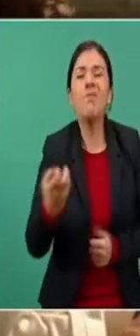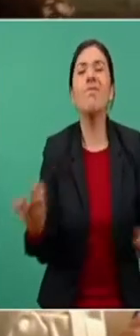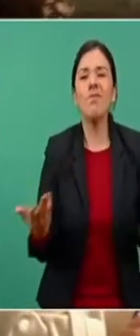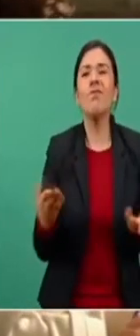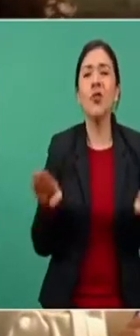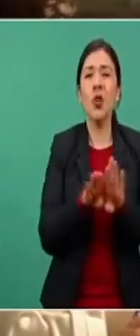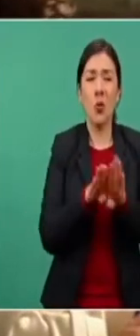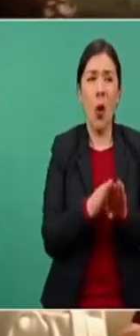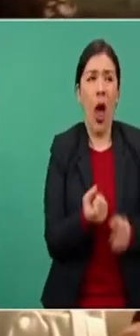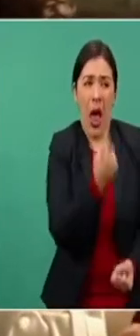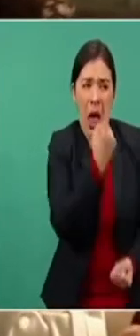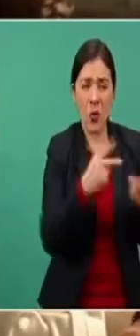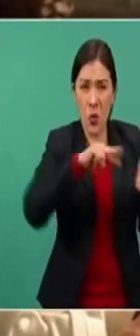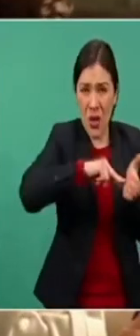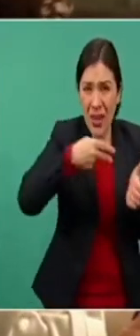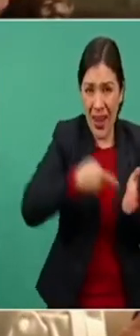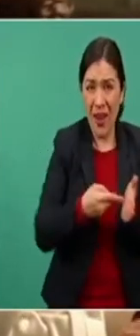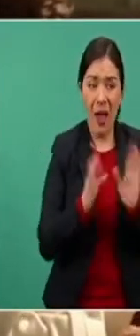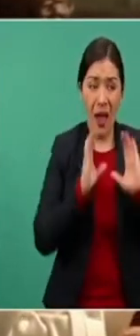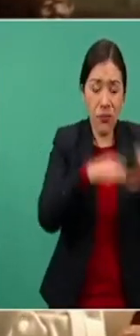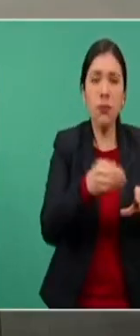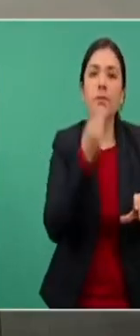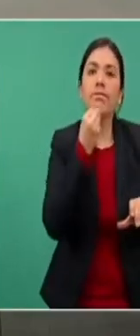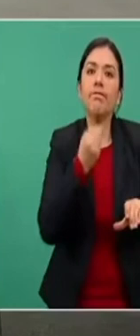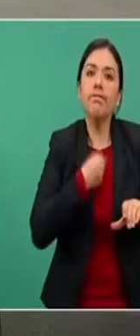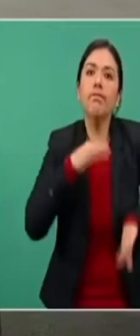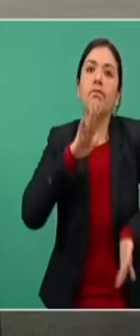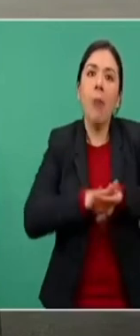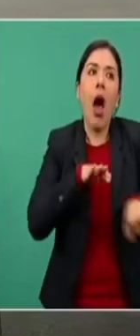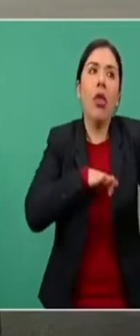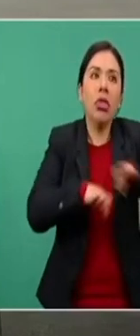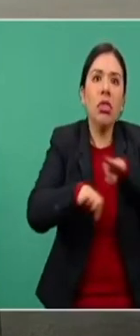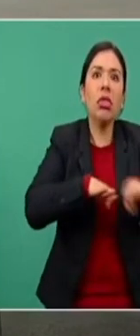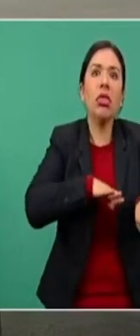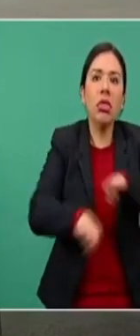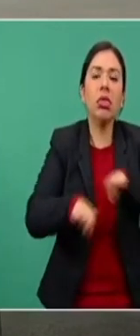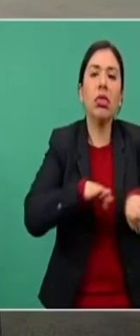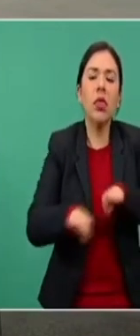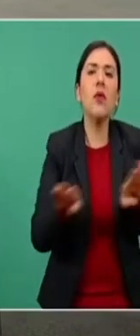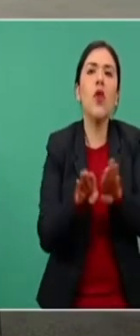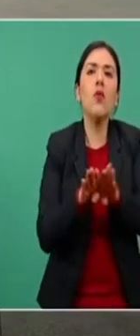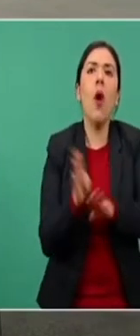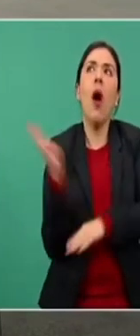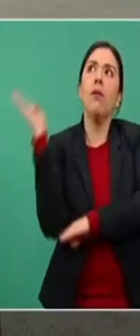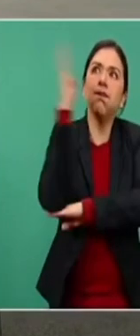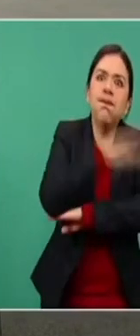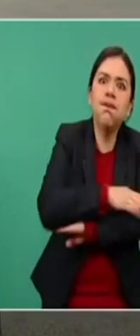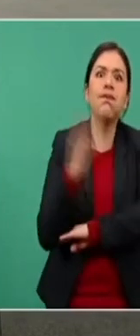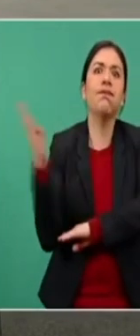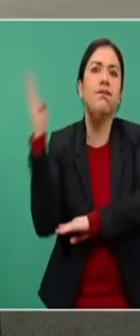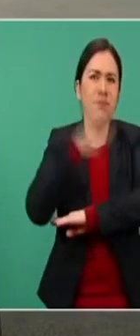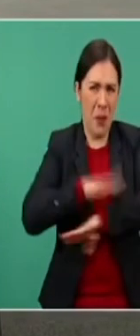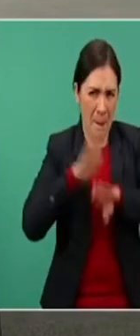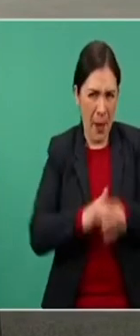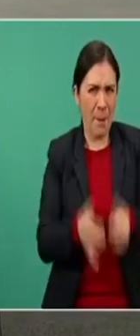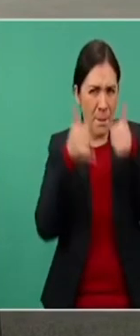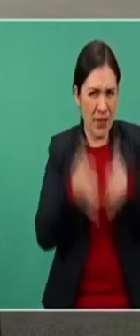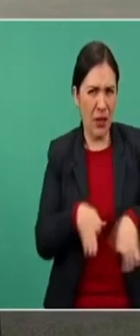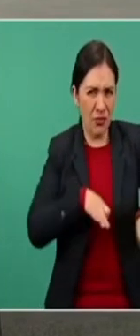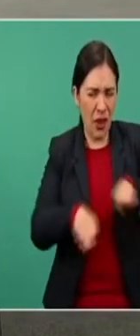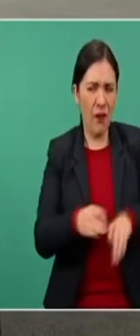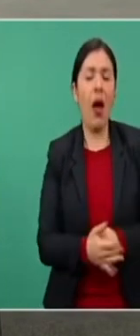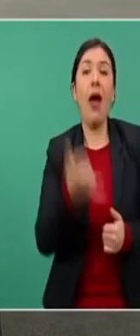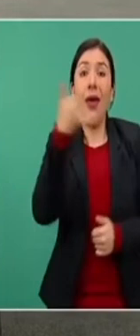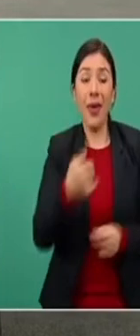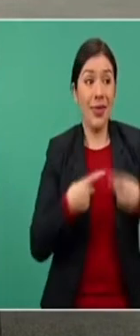los pocos ingenieros que están pues tengan que cubrir esas plazas con estas jornadas laborales. Además, pues no se les